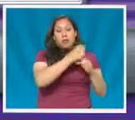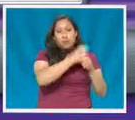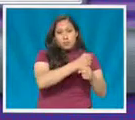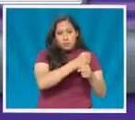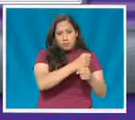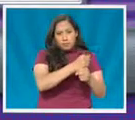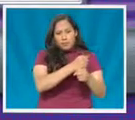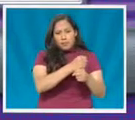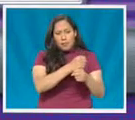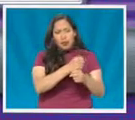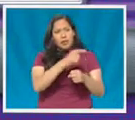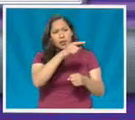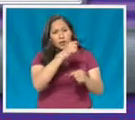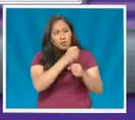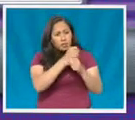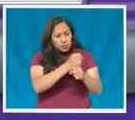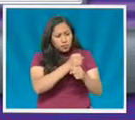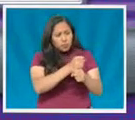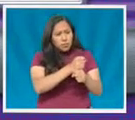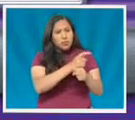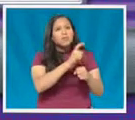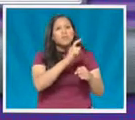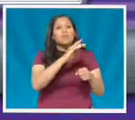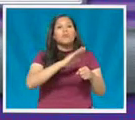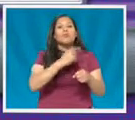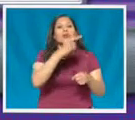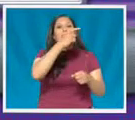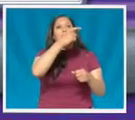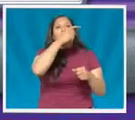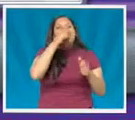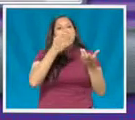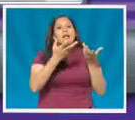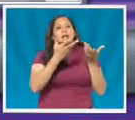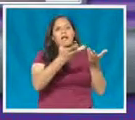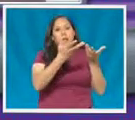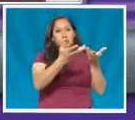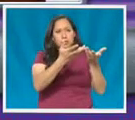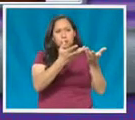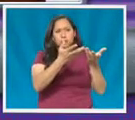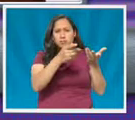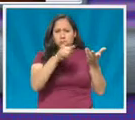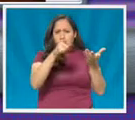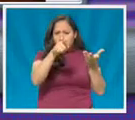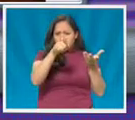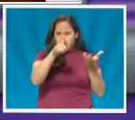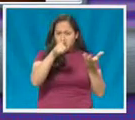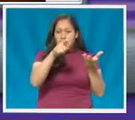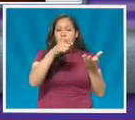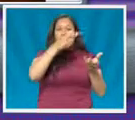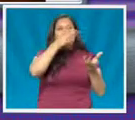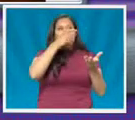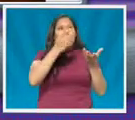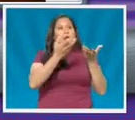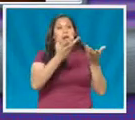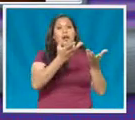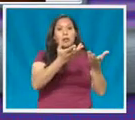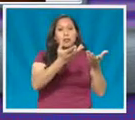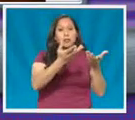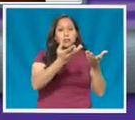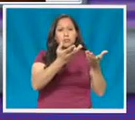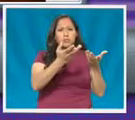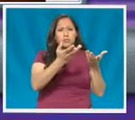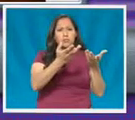Este sufrimiento se basa en el anhelo. Este anhelo puede ser, el anhelo equivalente al deseo, puede